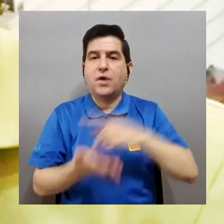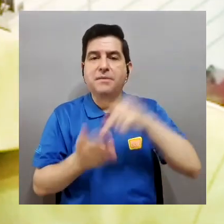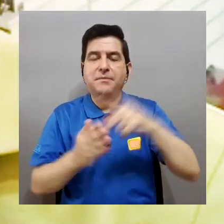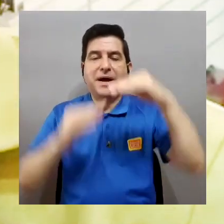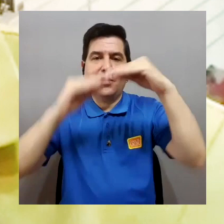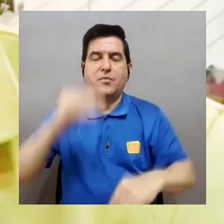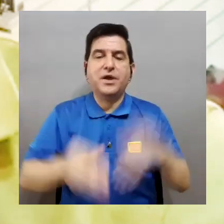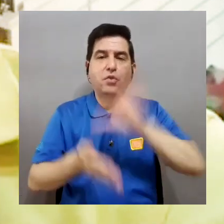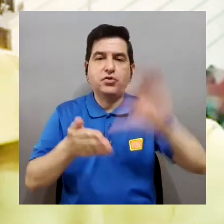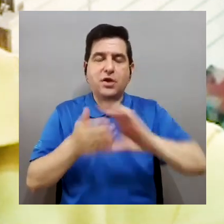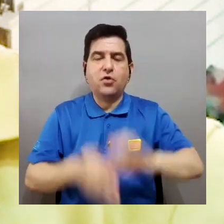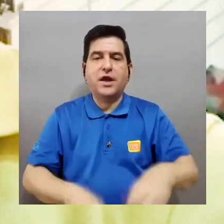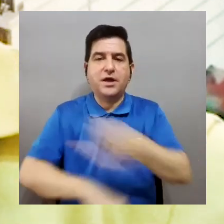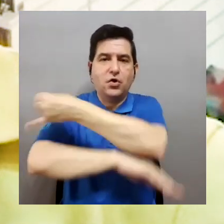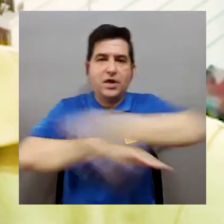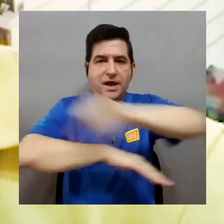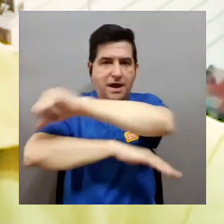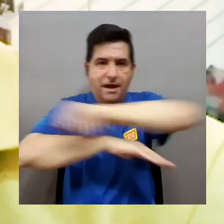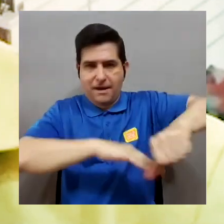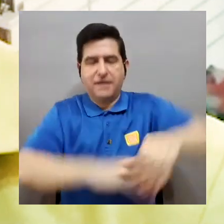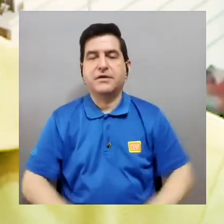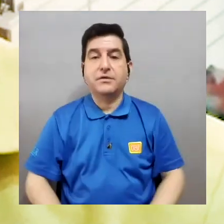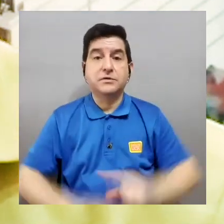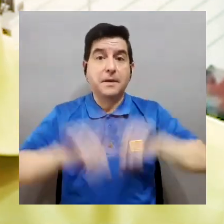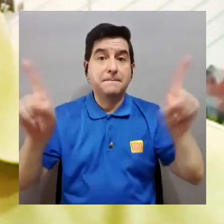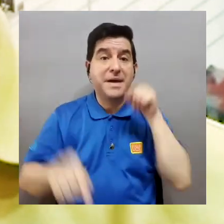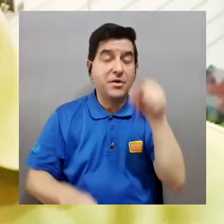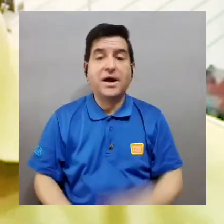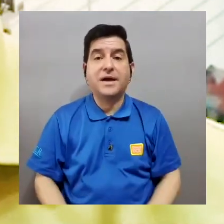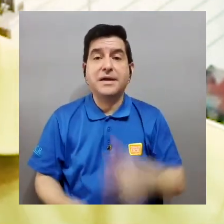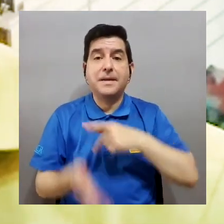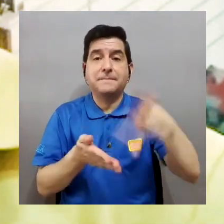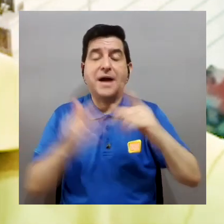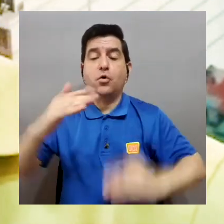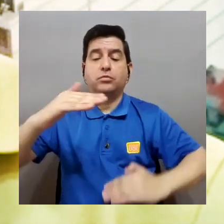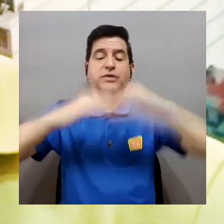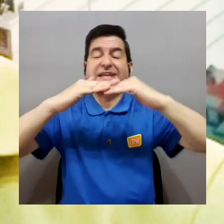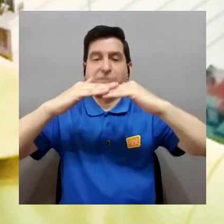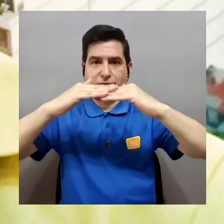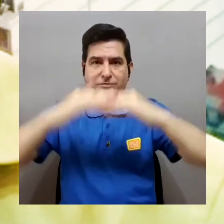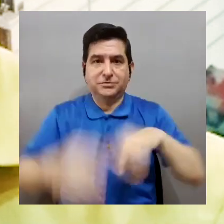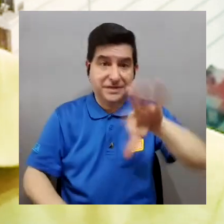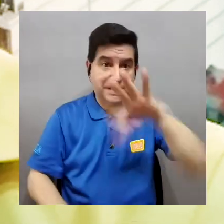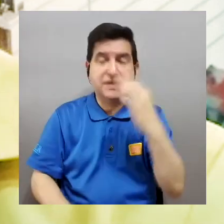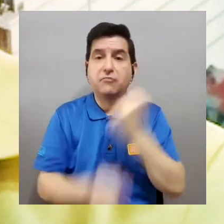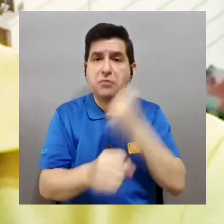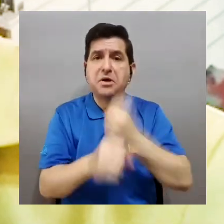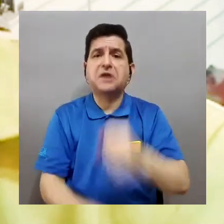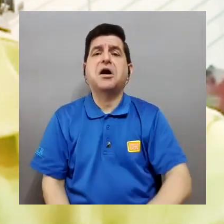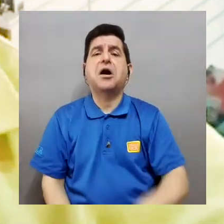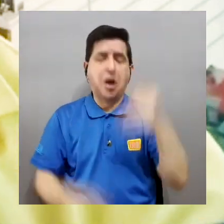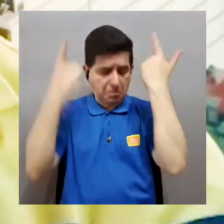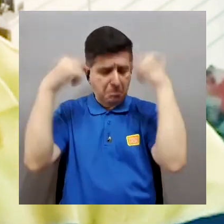del Colegio de Ingenieros y Arquitectos, pero ahí se le ponen tarifas máximas. Y de esa forma se trabaja